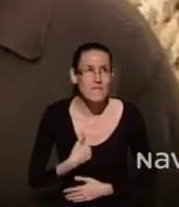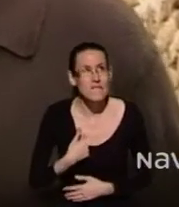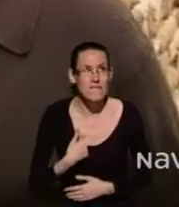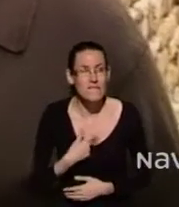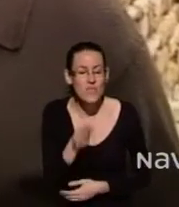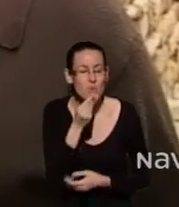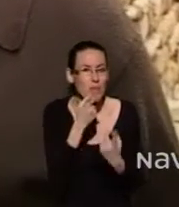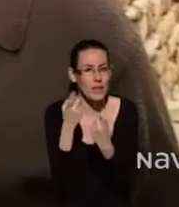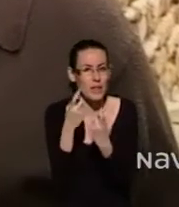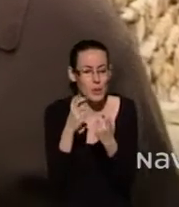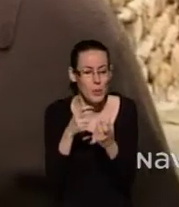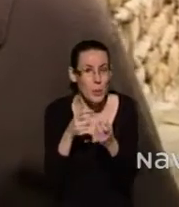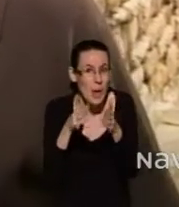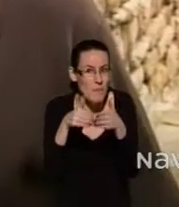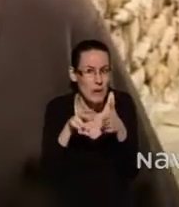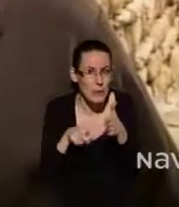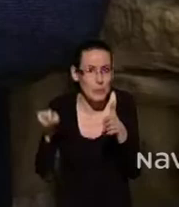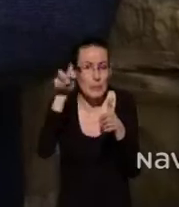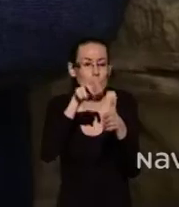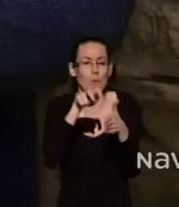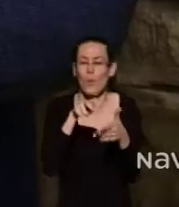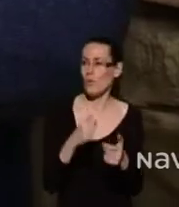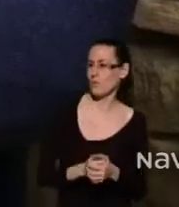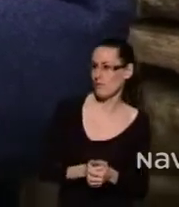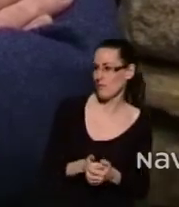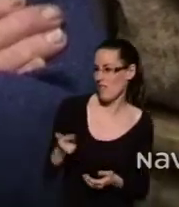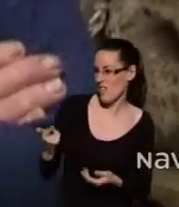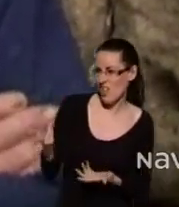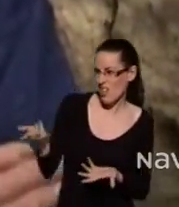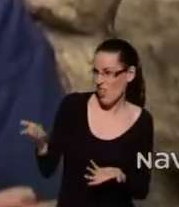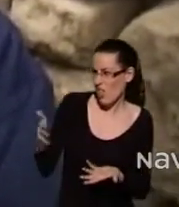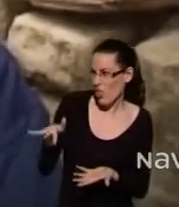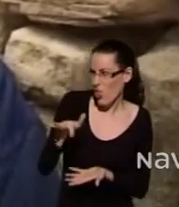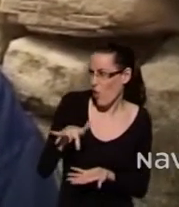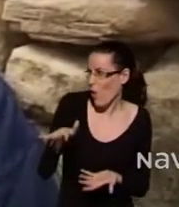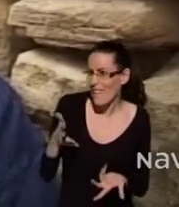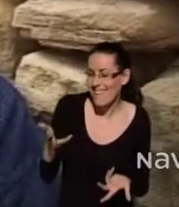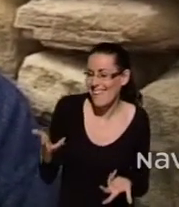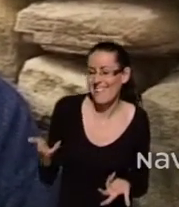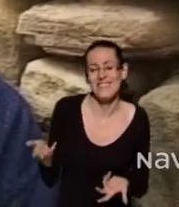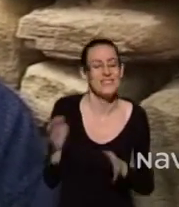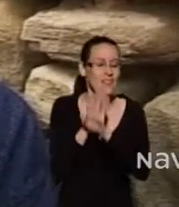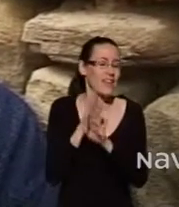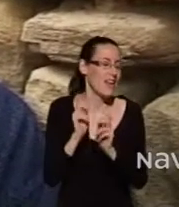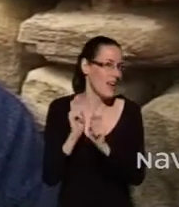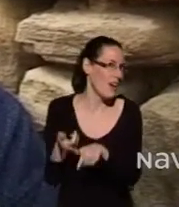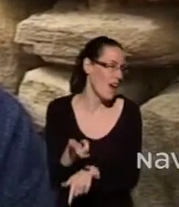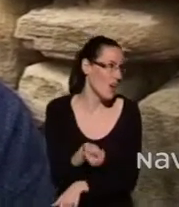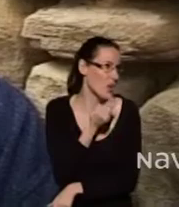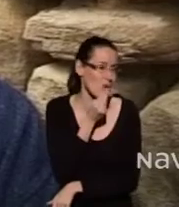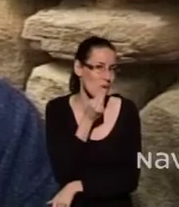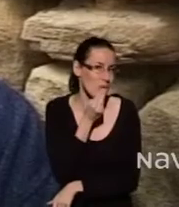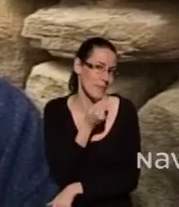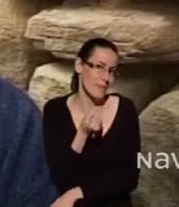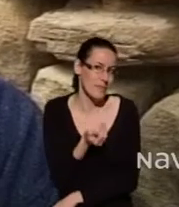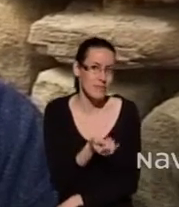hombre, ¿dónde ha salido? Hala, pues dale de comer, por eso dale de comer. Oye, pues ya que ha venido, pues